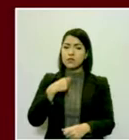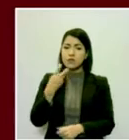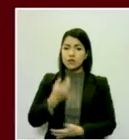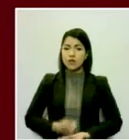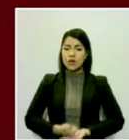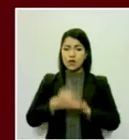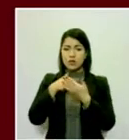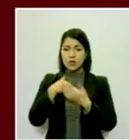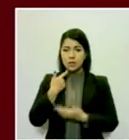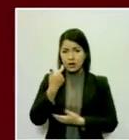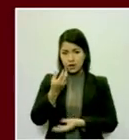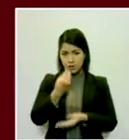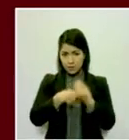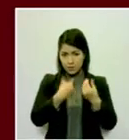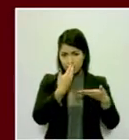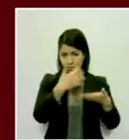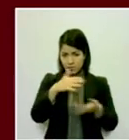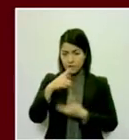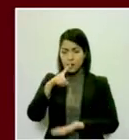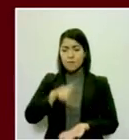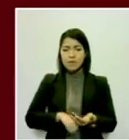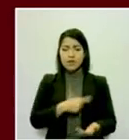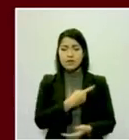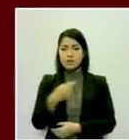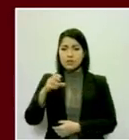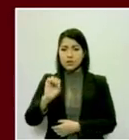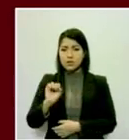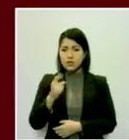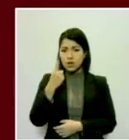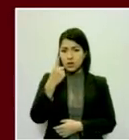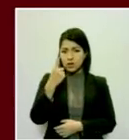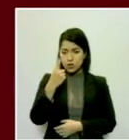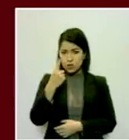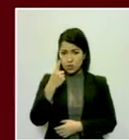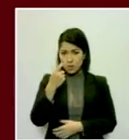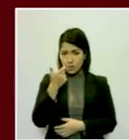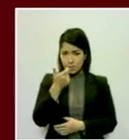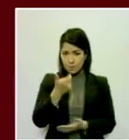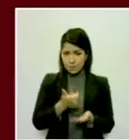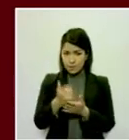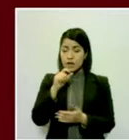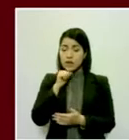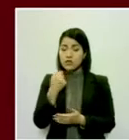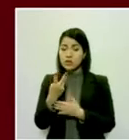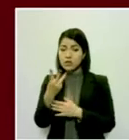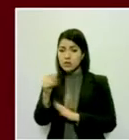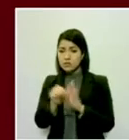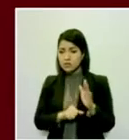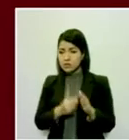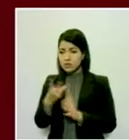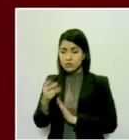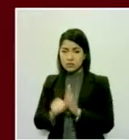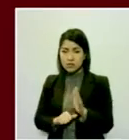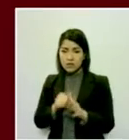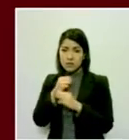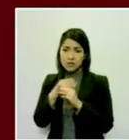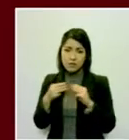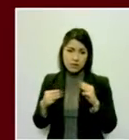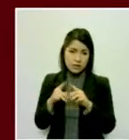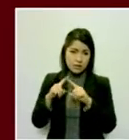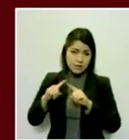en despensa por 1,161 pesos, esto es de manera trimestral, material didáctico de manera